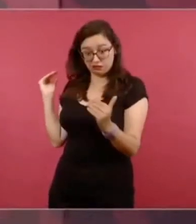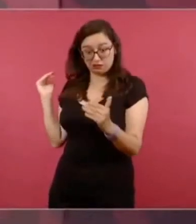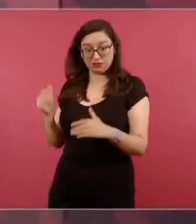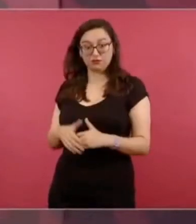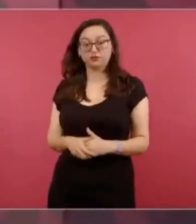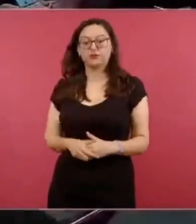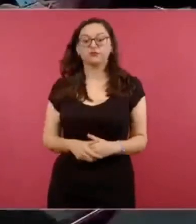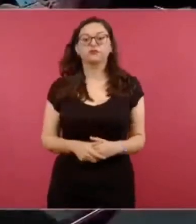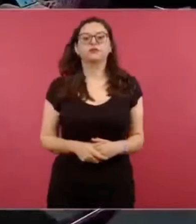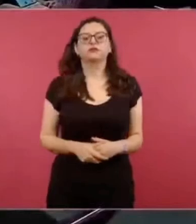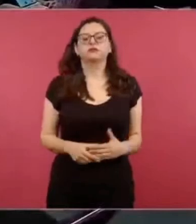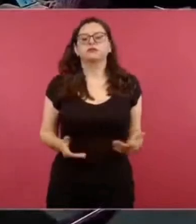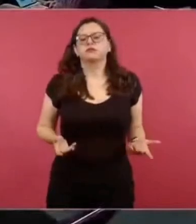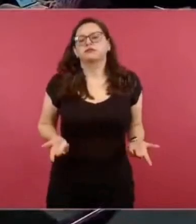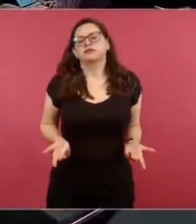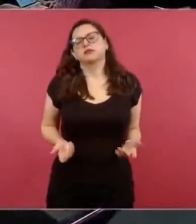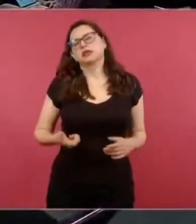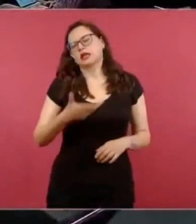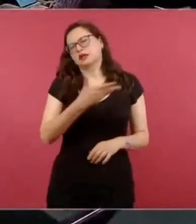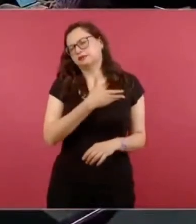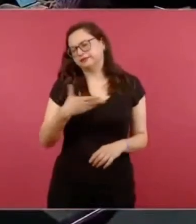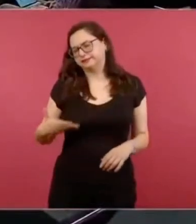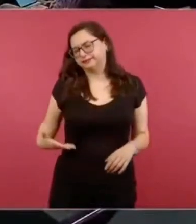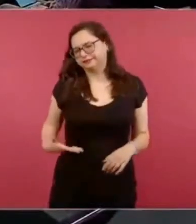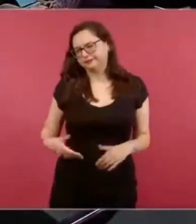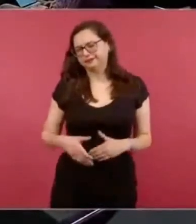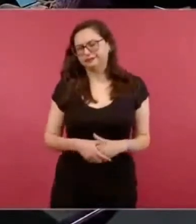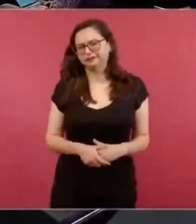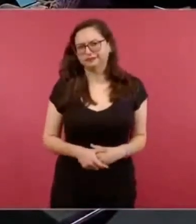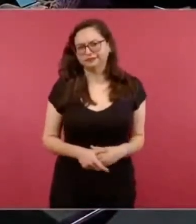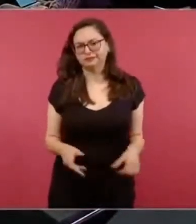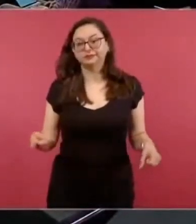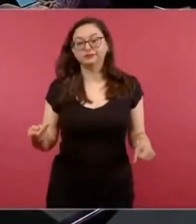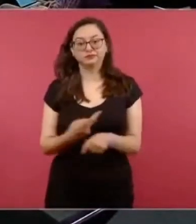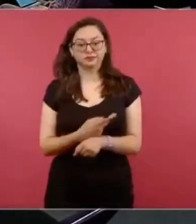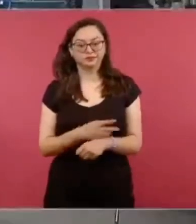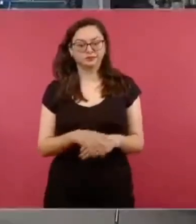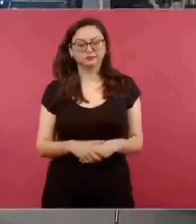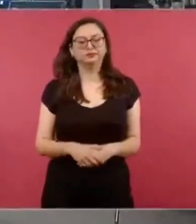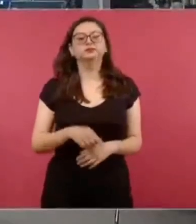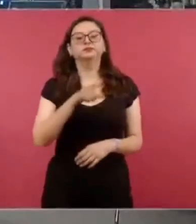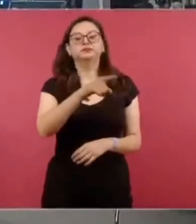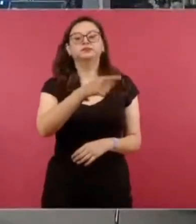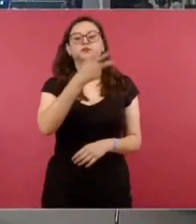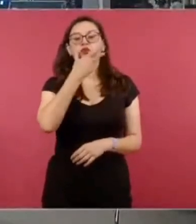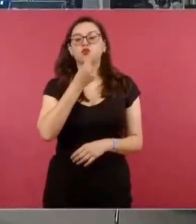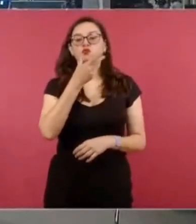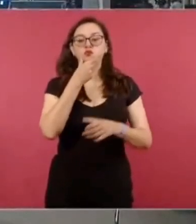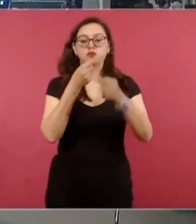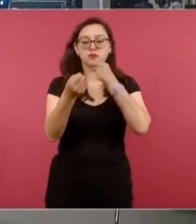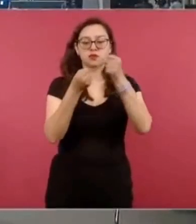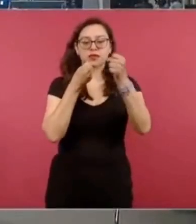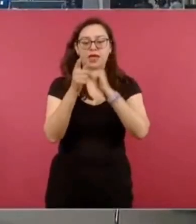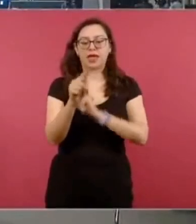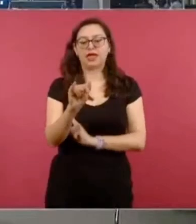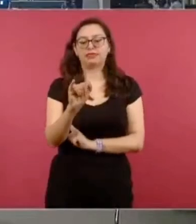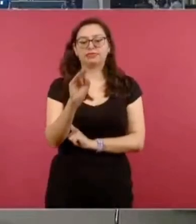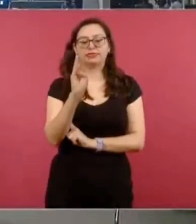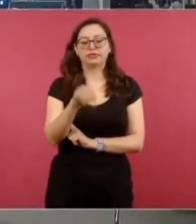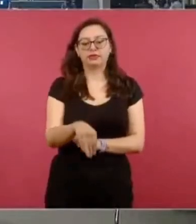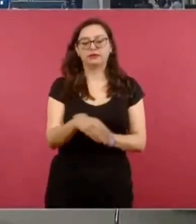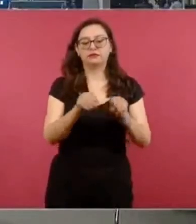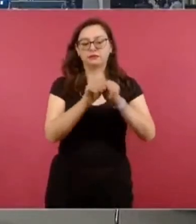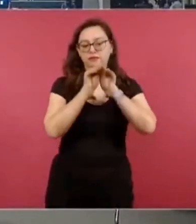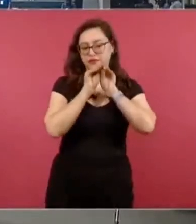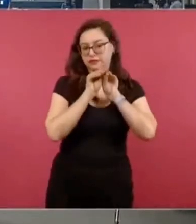Presidente, ¿no le parece que sucede lo mismo que esa publicación de Tim Golden en ProPublica? En esta ocasión, pues las declaraciones de la directora de la DEA